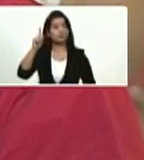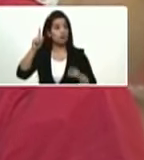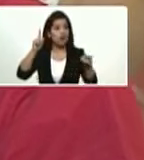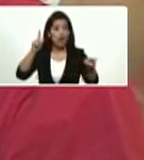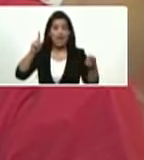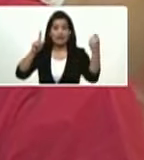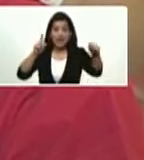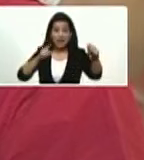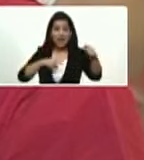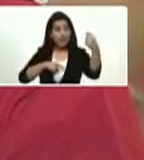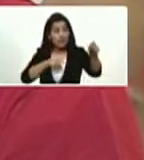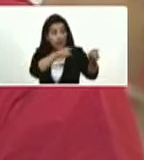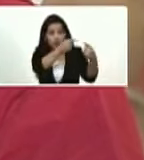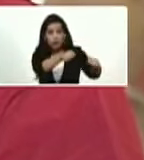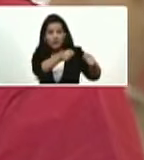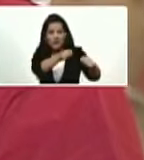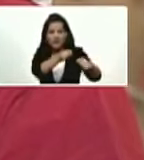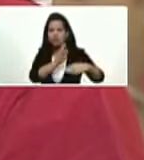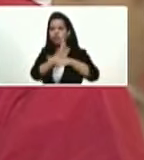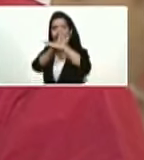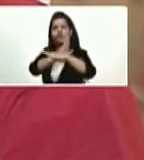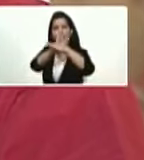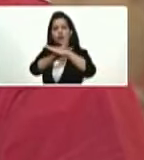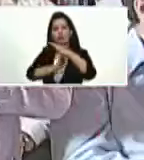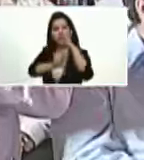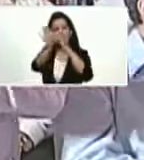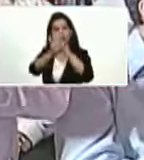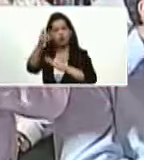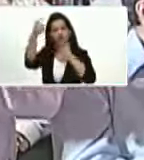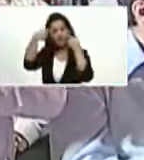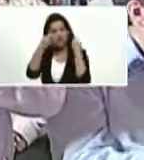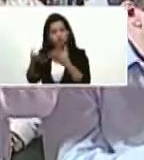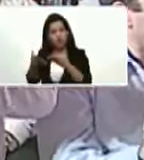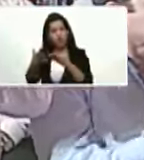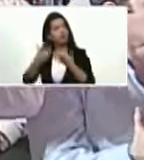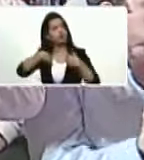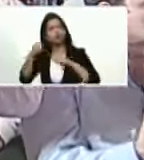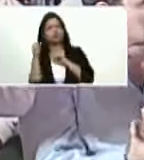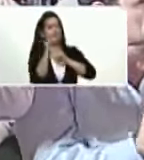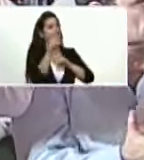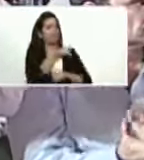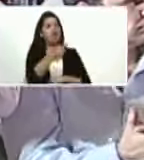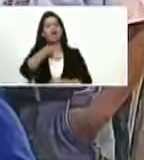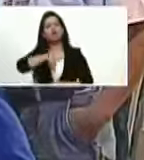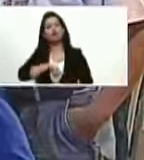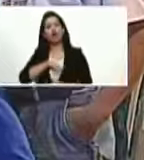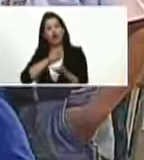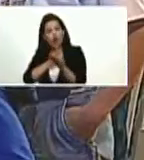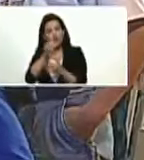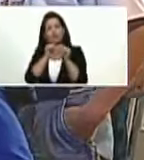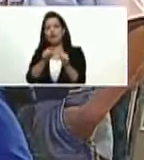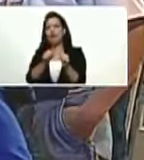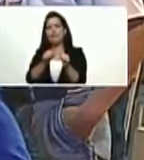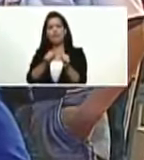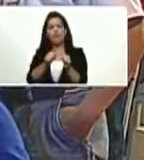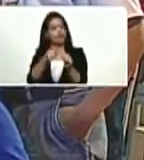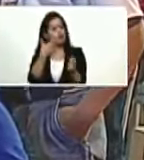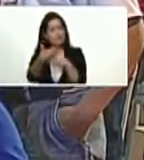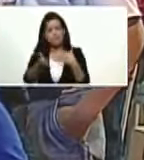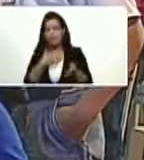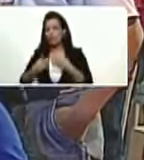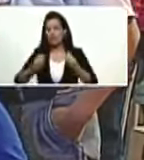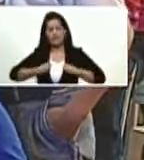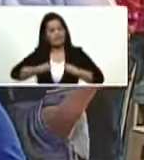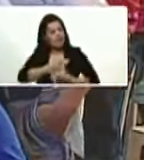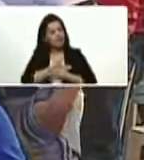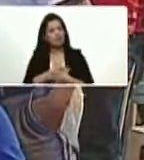los logros que nuestro comandante eterno nos legó. Y mantendremos a toda costa, incluyendo a costa de nuestras propias vidas,